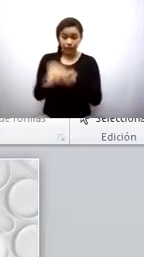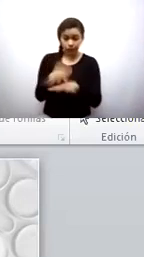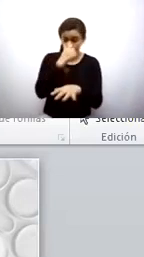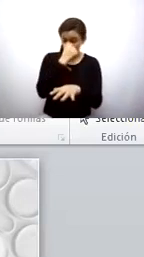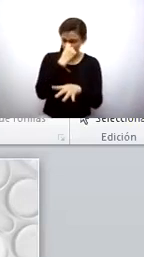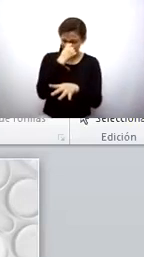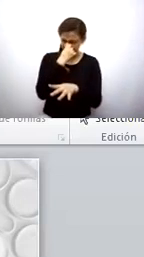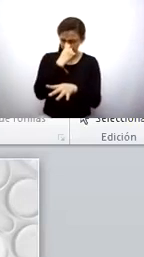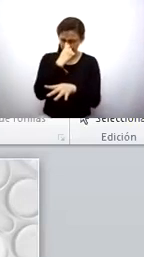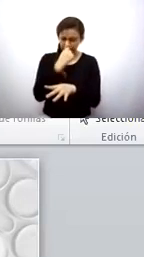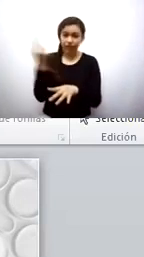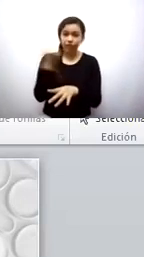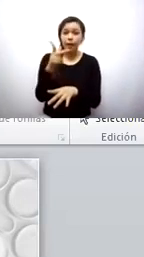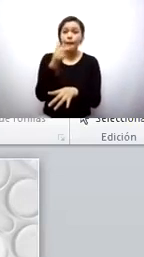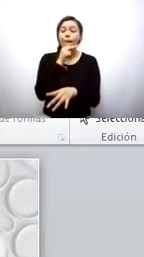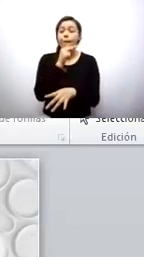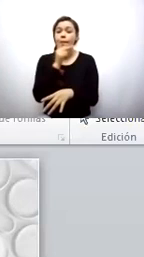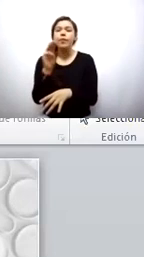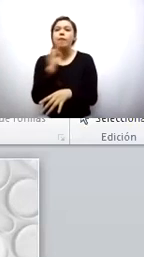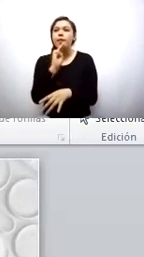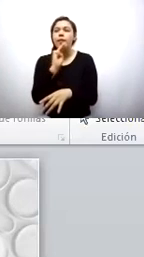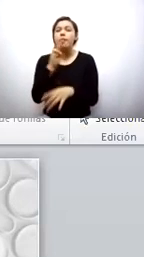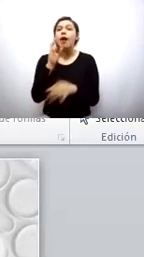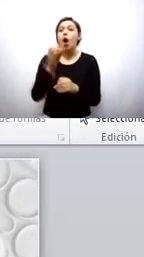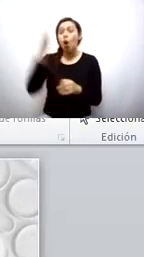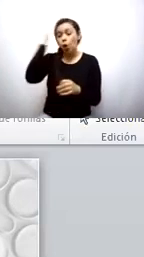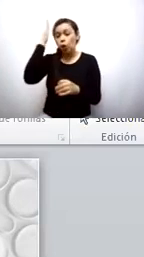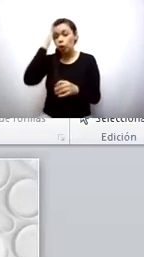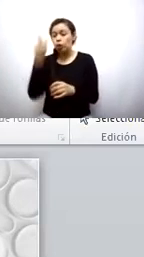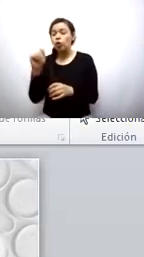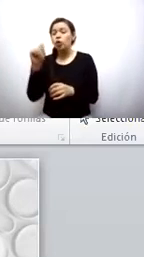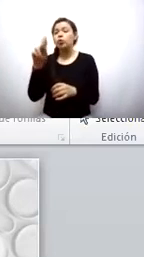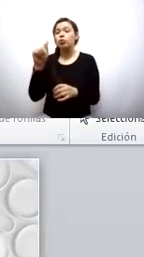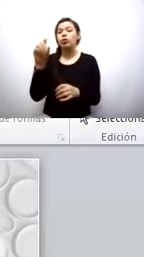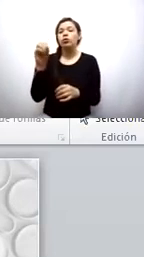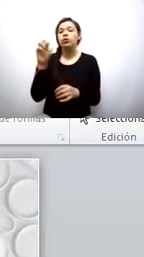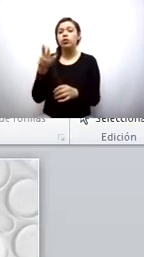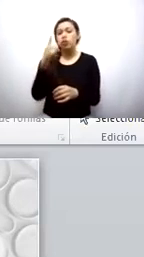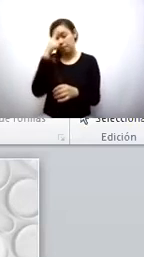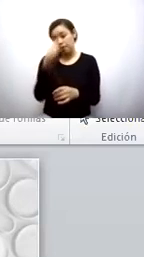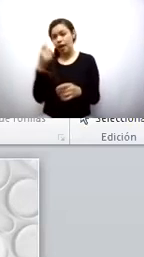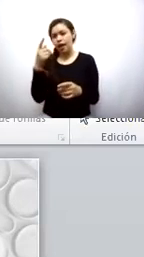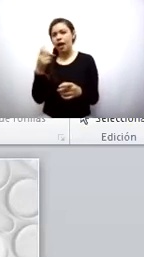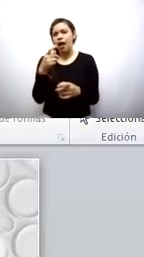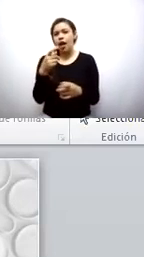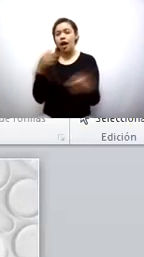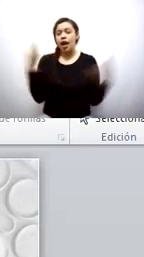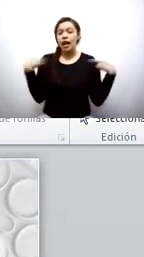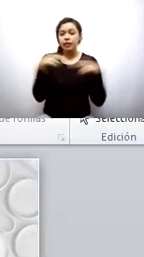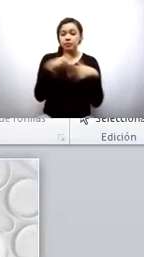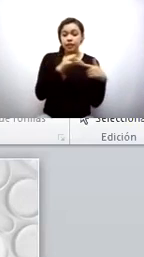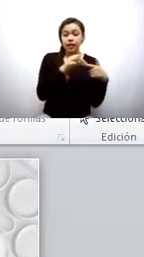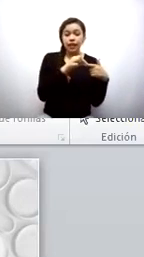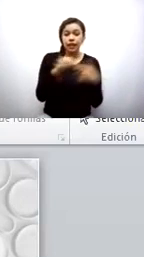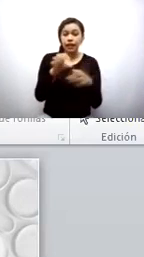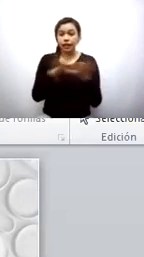apoyo de las mamás o de un tutor que trabaje con los niños para que las maestras puedan llevar la guía de trabajo en línea.